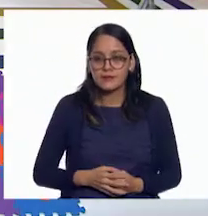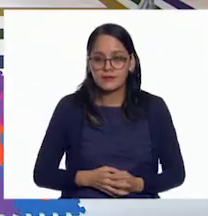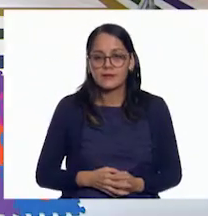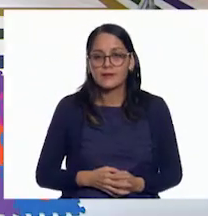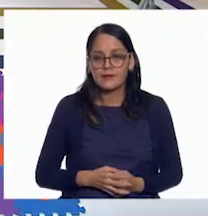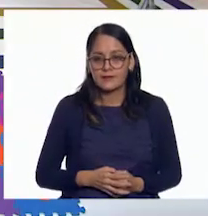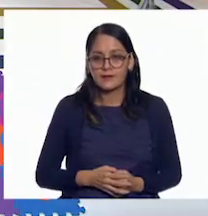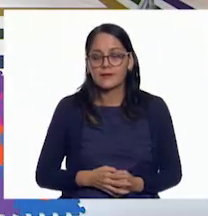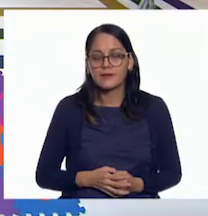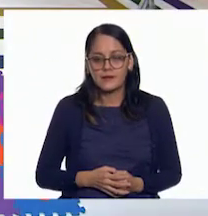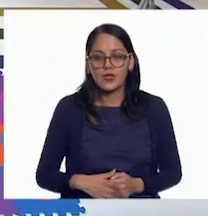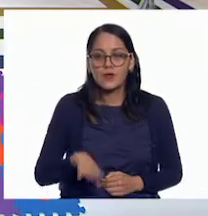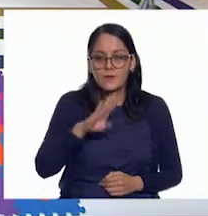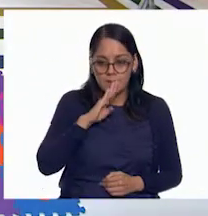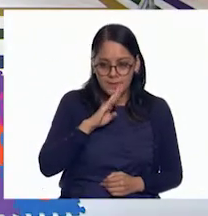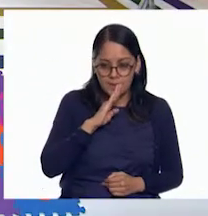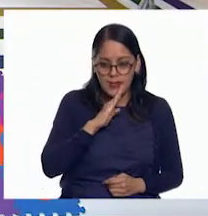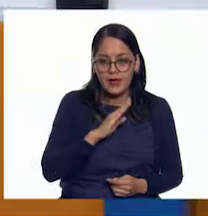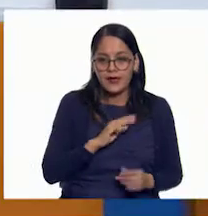Caperucita